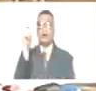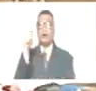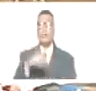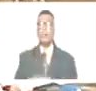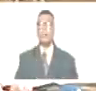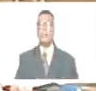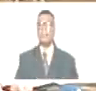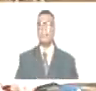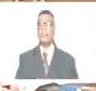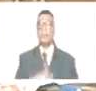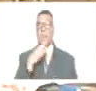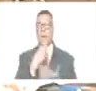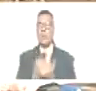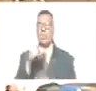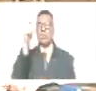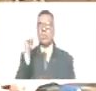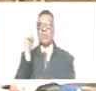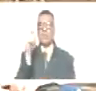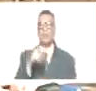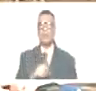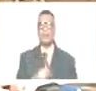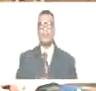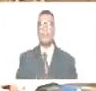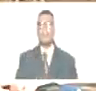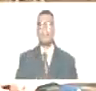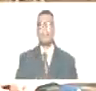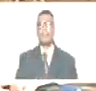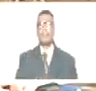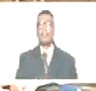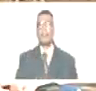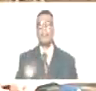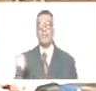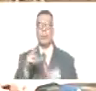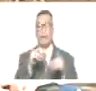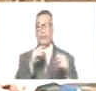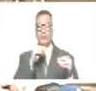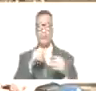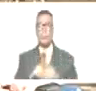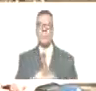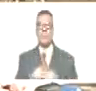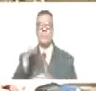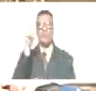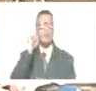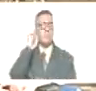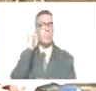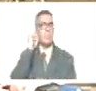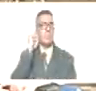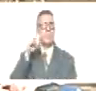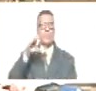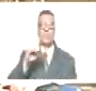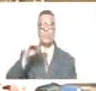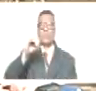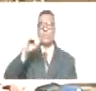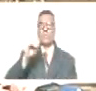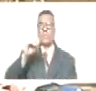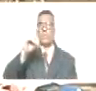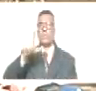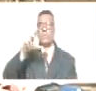Gracias, diputado. Voy a dejar en el derecho de palabra a la diputada Grecia Colmenares.